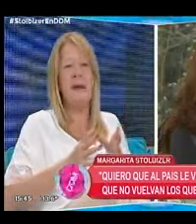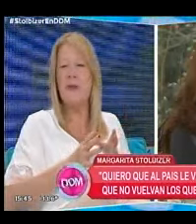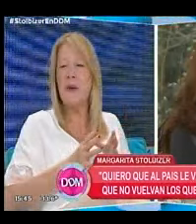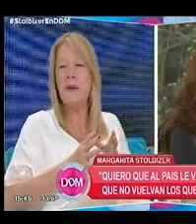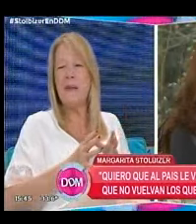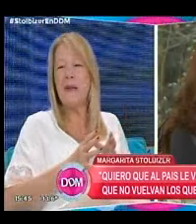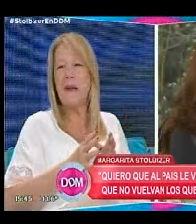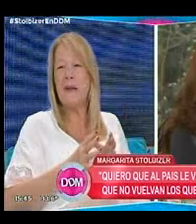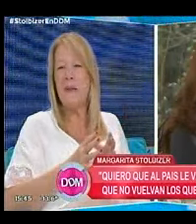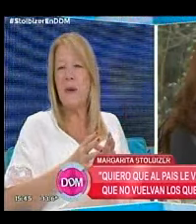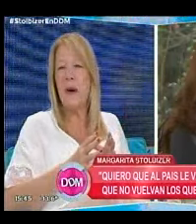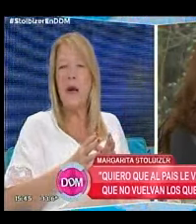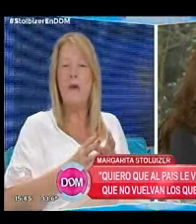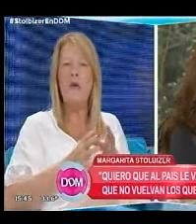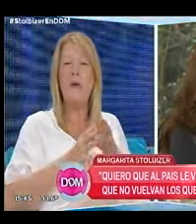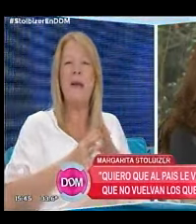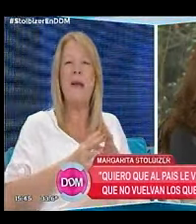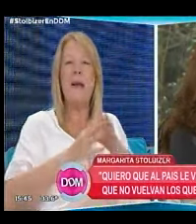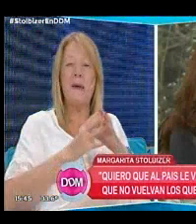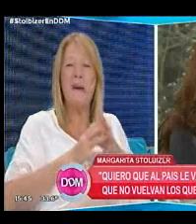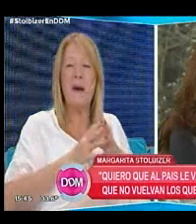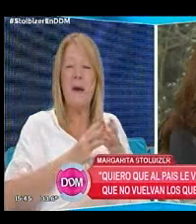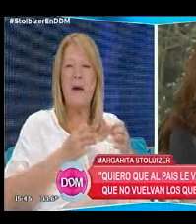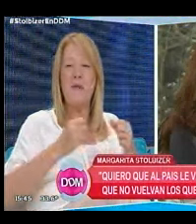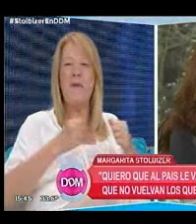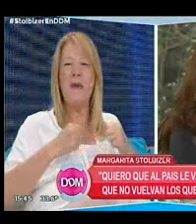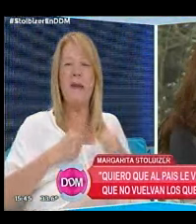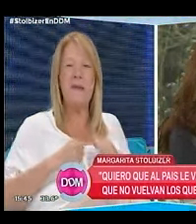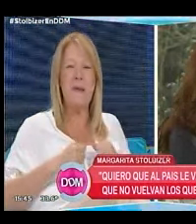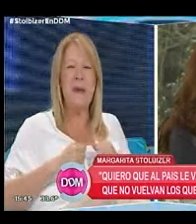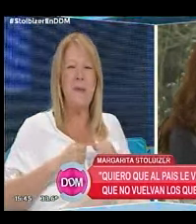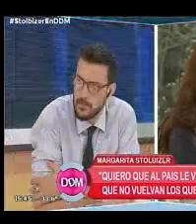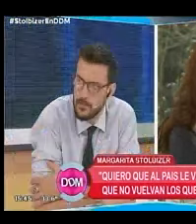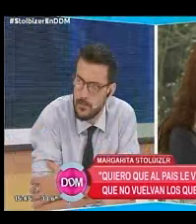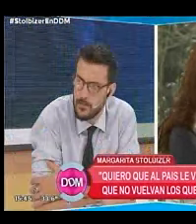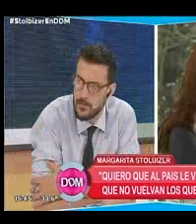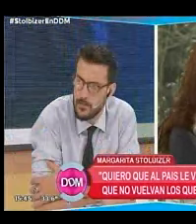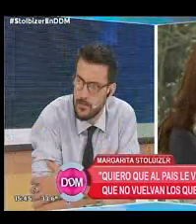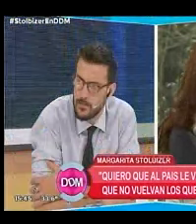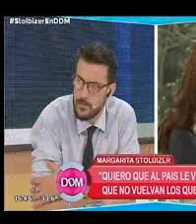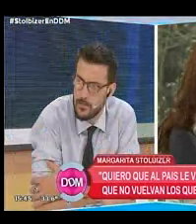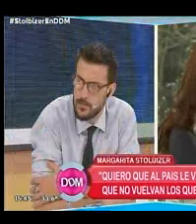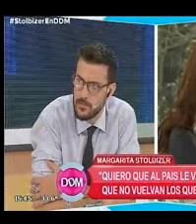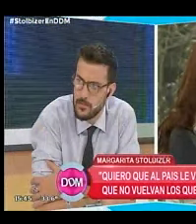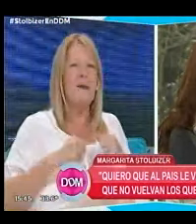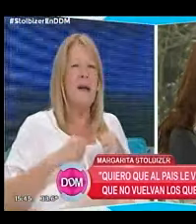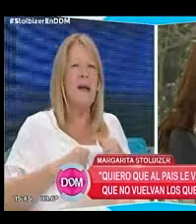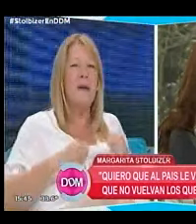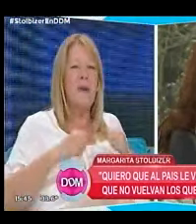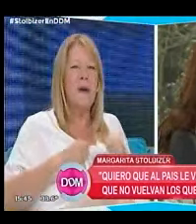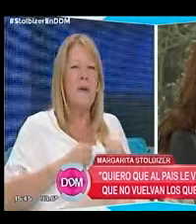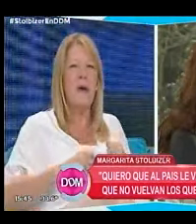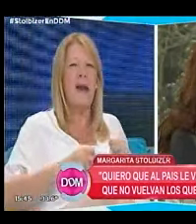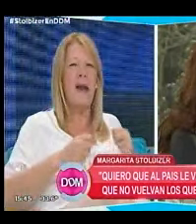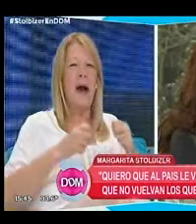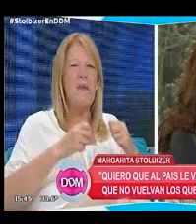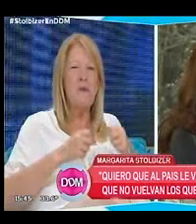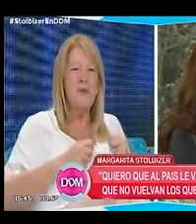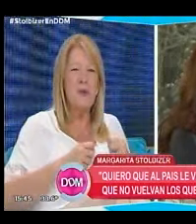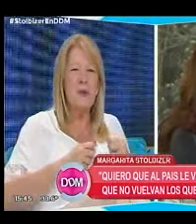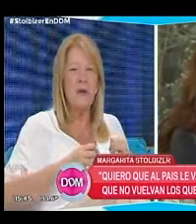las investigaciones que se están haciendo acá no tienen que ver con financiamiento de la política, tiene que ver con